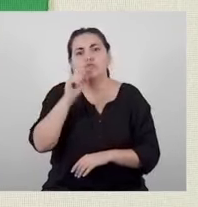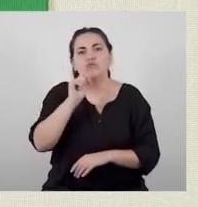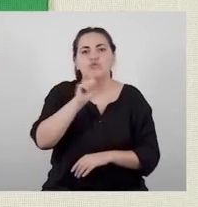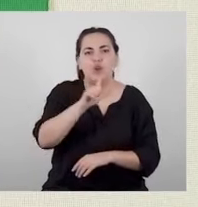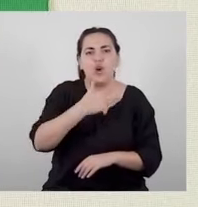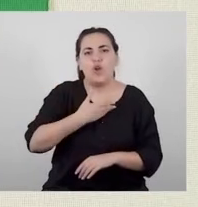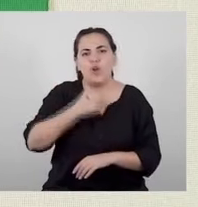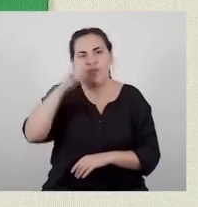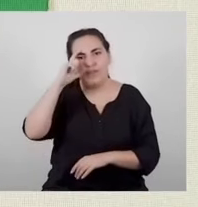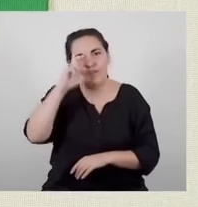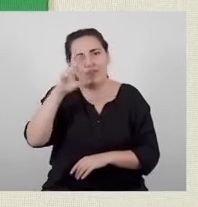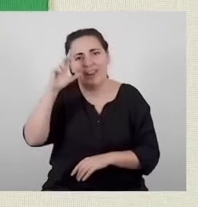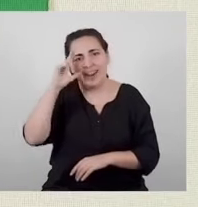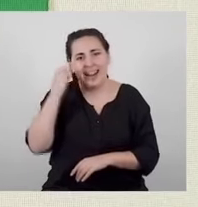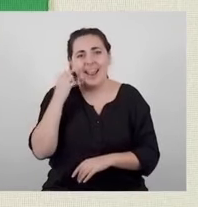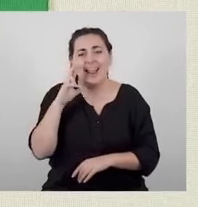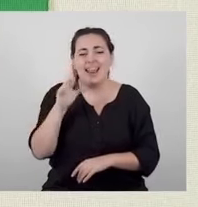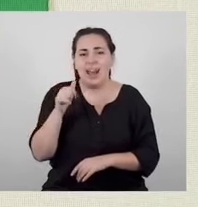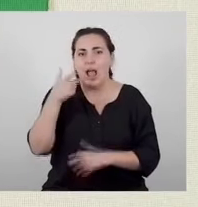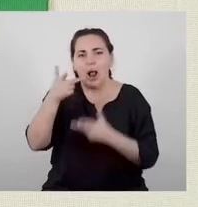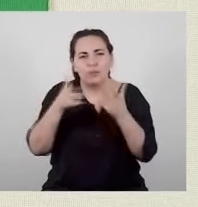hablaba de las presiones